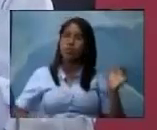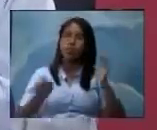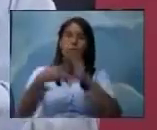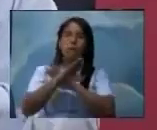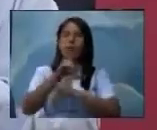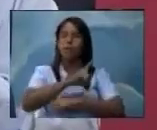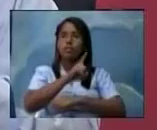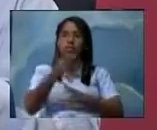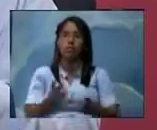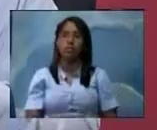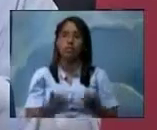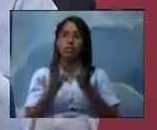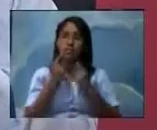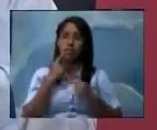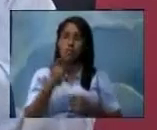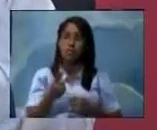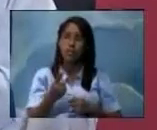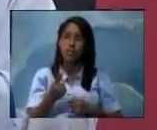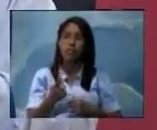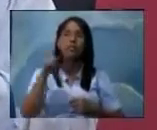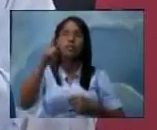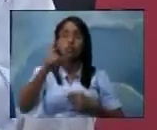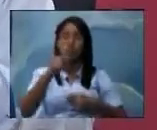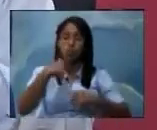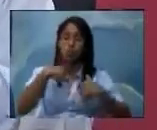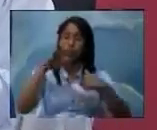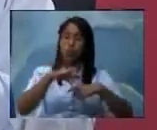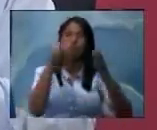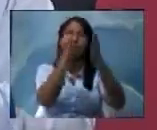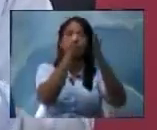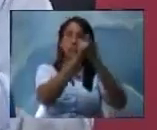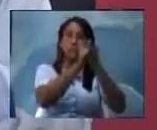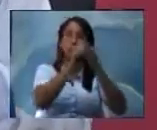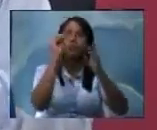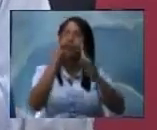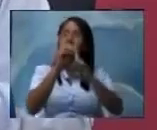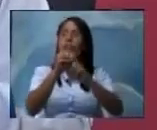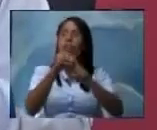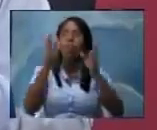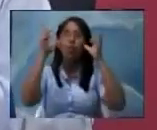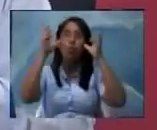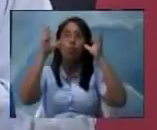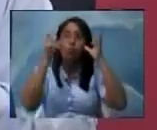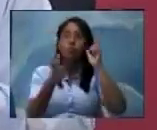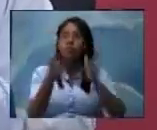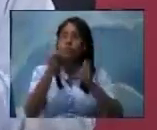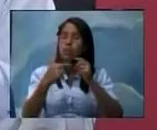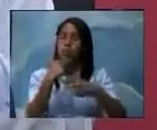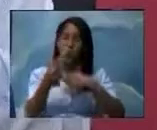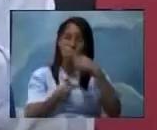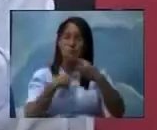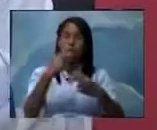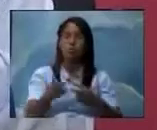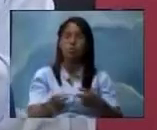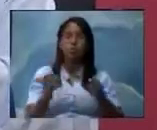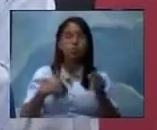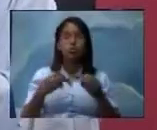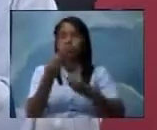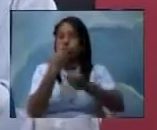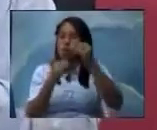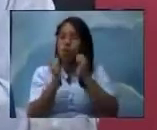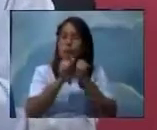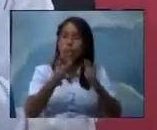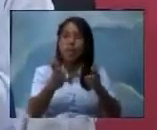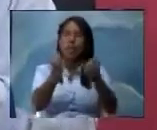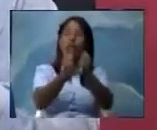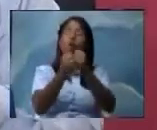tu corazón. Él dice: he aquí, yo estoy a la puerta y llamo. Si alguno oye mi voz y abre la puerta, yo entraré, cenaré con él